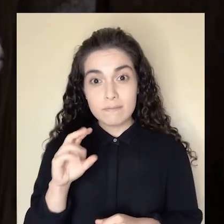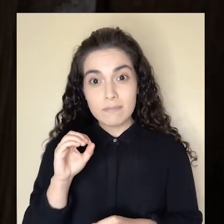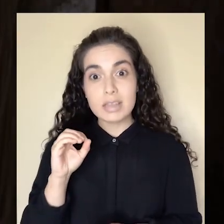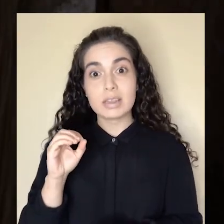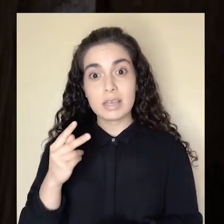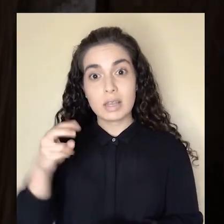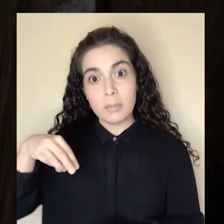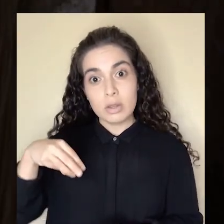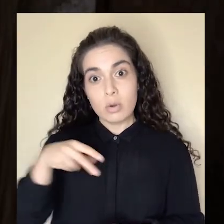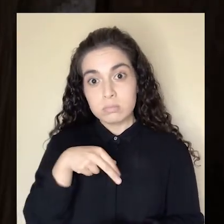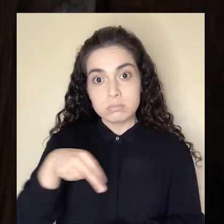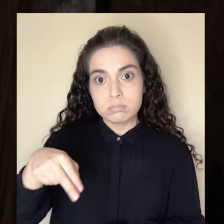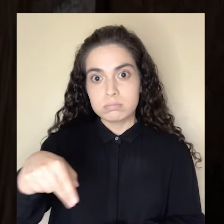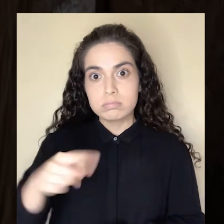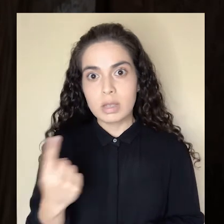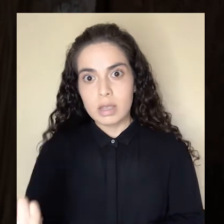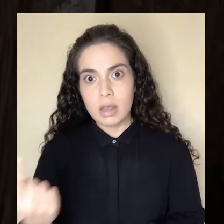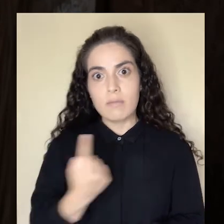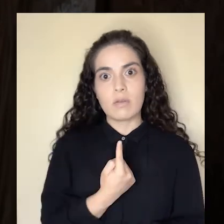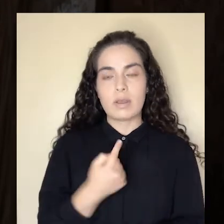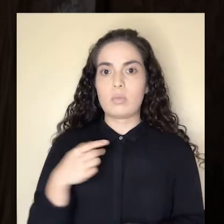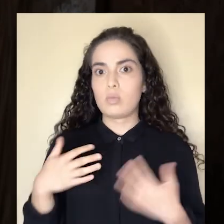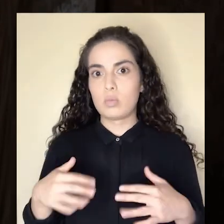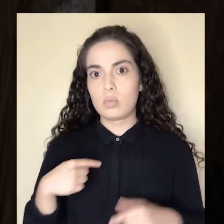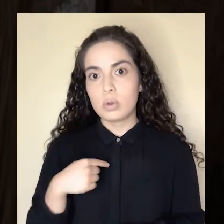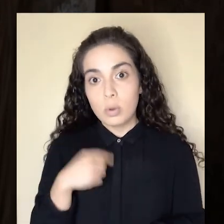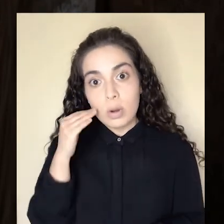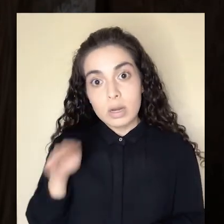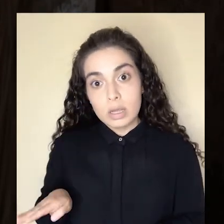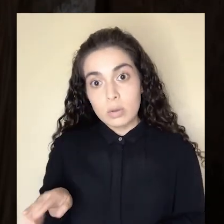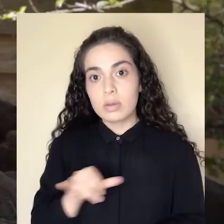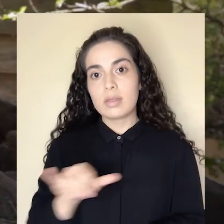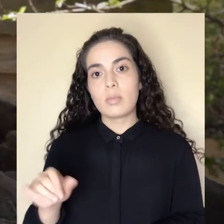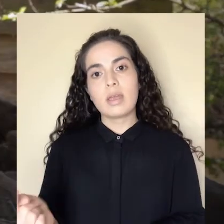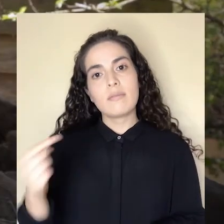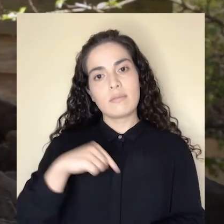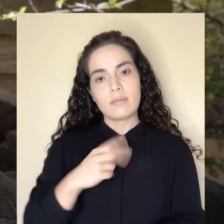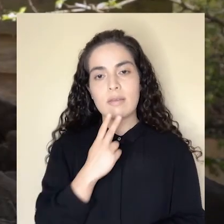20. Y en ese tiempo yo era niño. Y después me vine para acá con el destino de